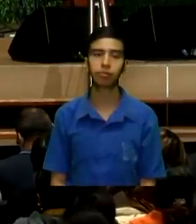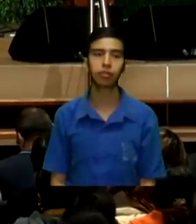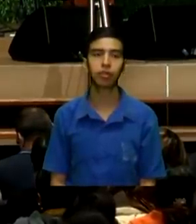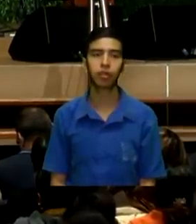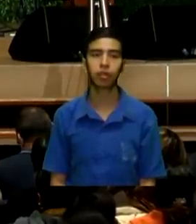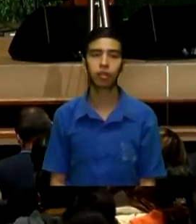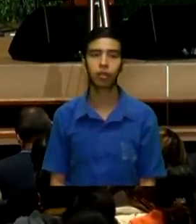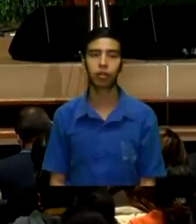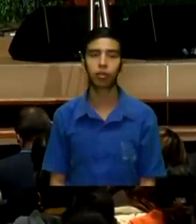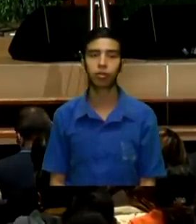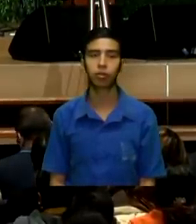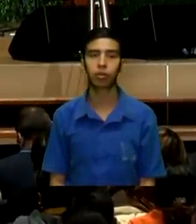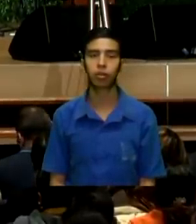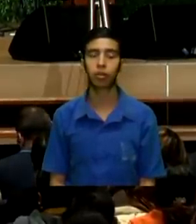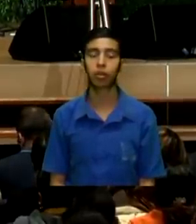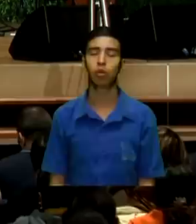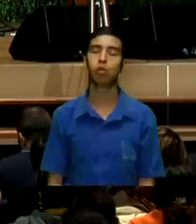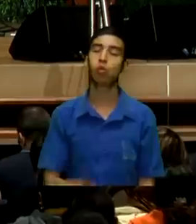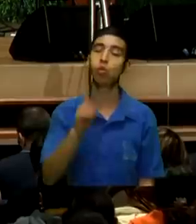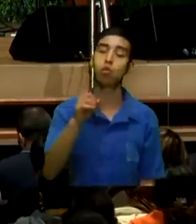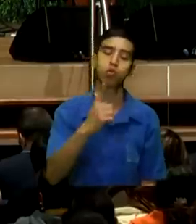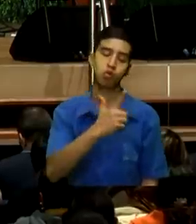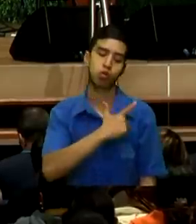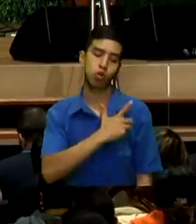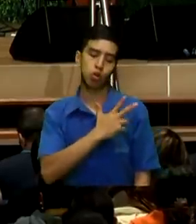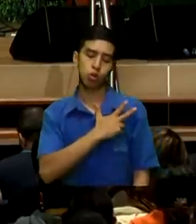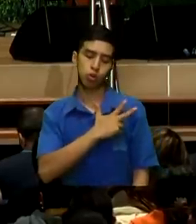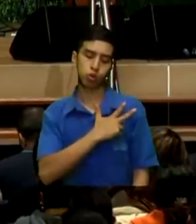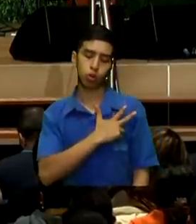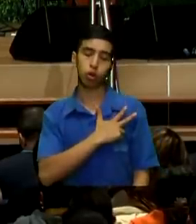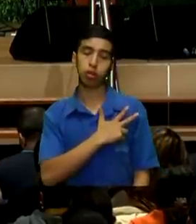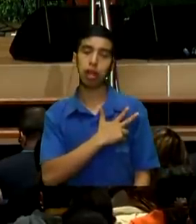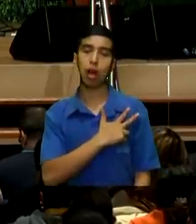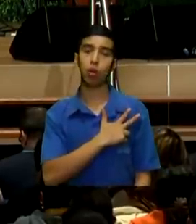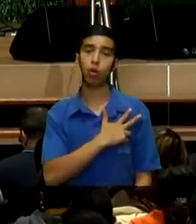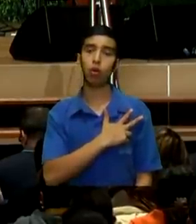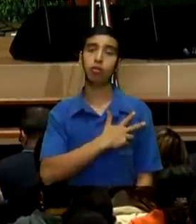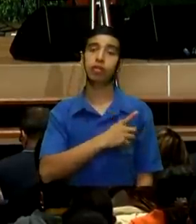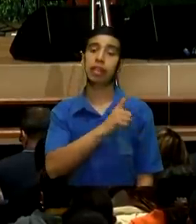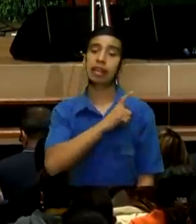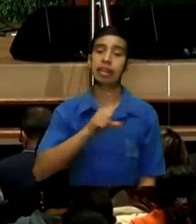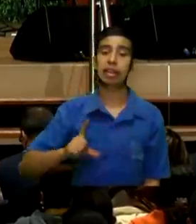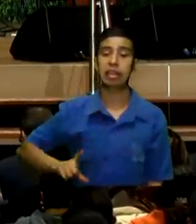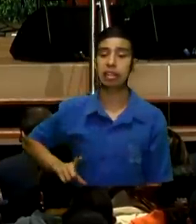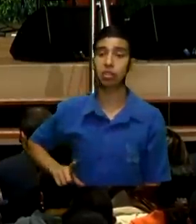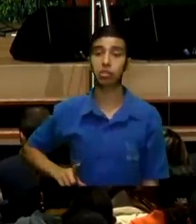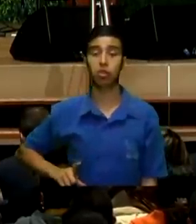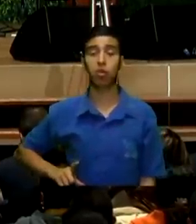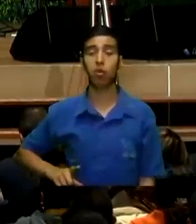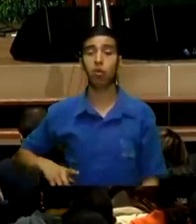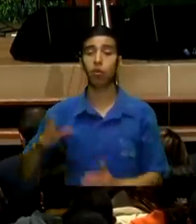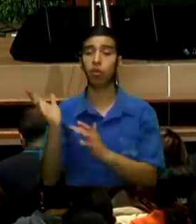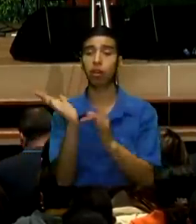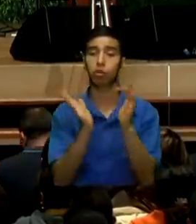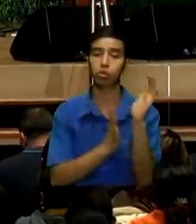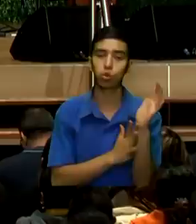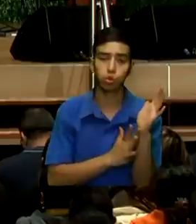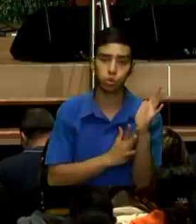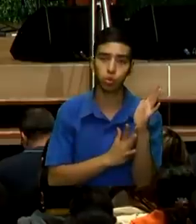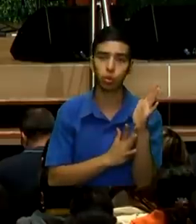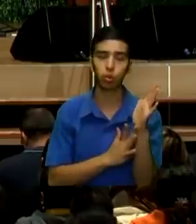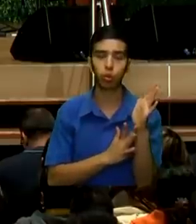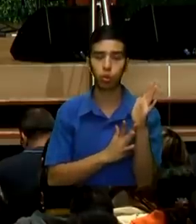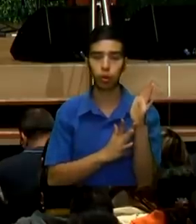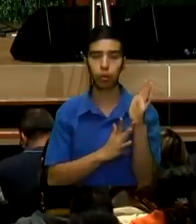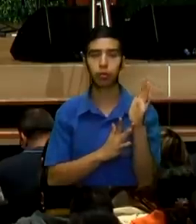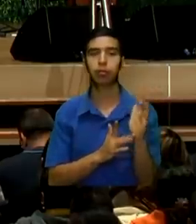ser soldado. No importa, vas a ser soldado. Es que tus pensamientos no son los pensamientos de Dios. Vas a ser soldado. No, pero es que yo quiero paz. Es que no